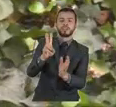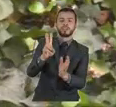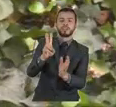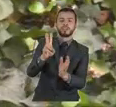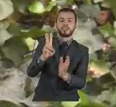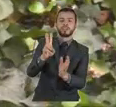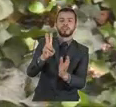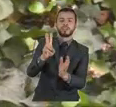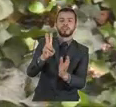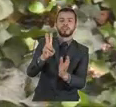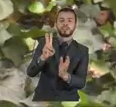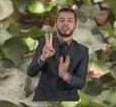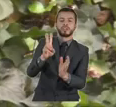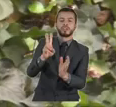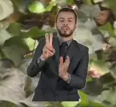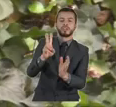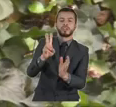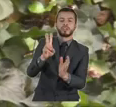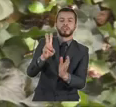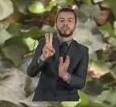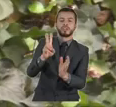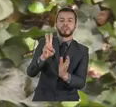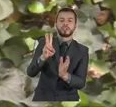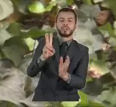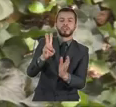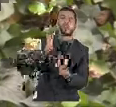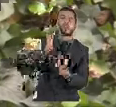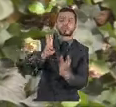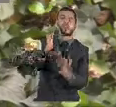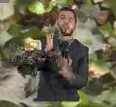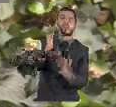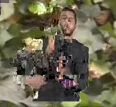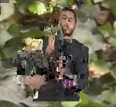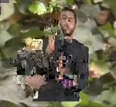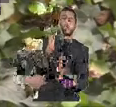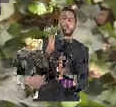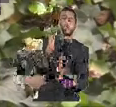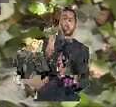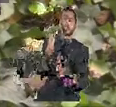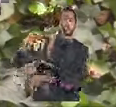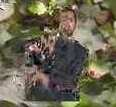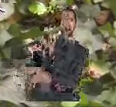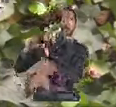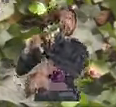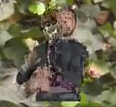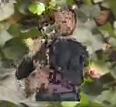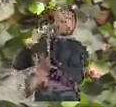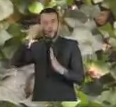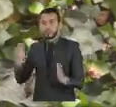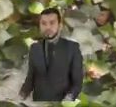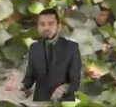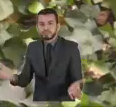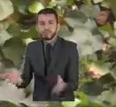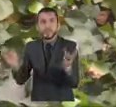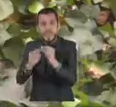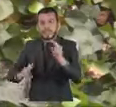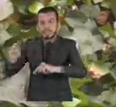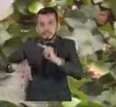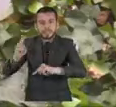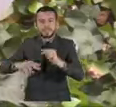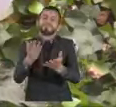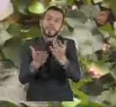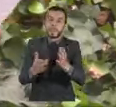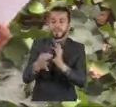género. El tercero, a la gestión de la vivienda, reconociendo las particularidades del territorio